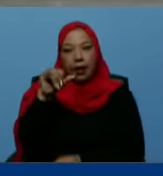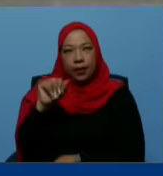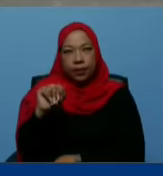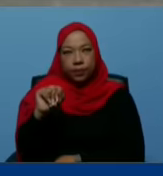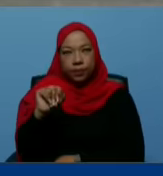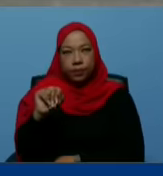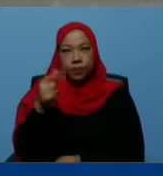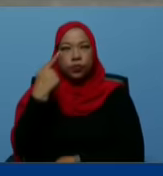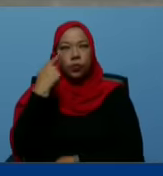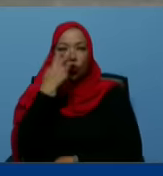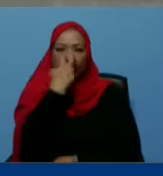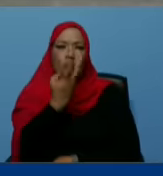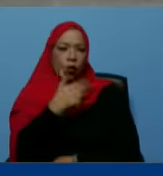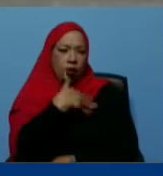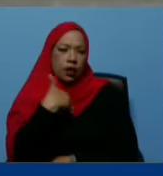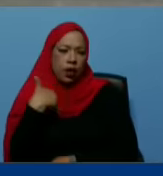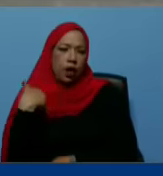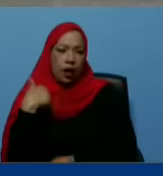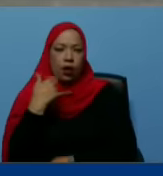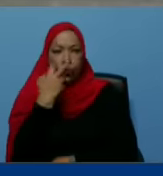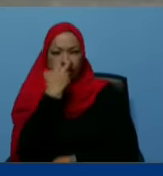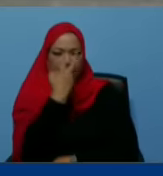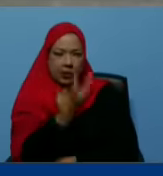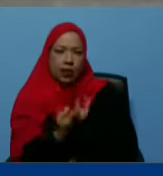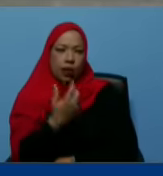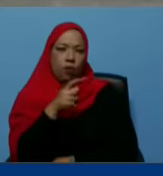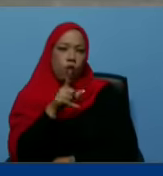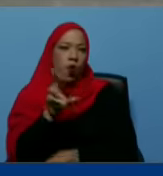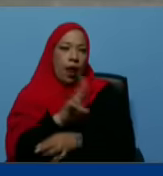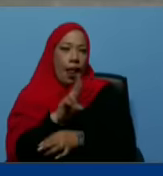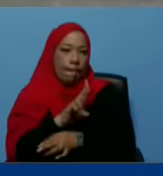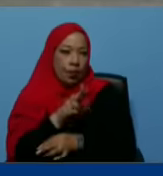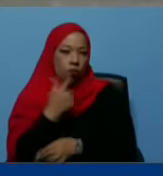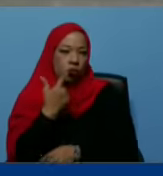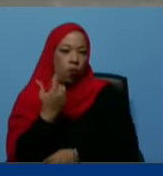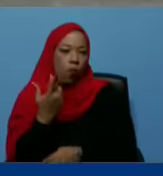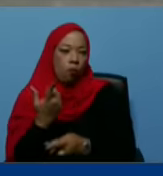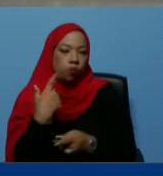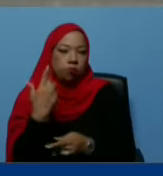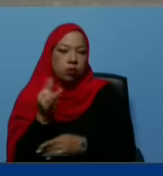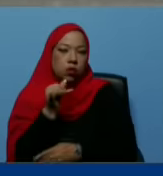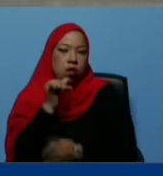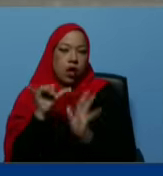Tenemos que ir para allá, yo quiero ir a visitarlos pronto, pero muy pronto. Y